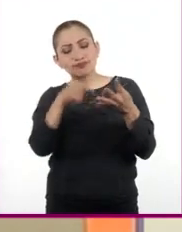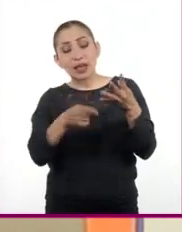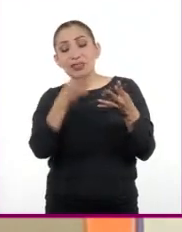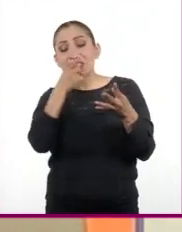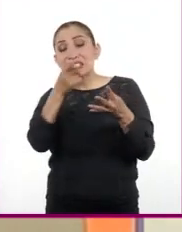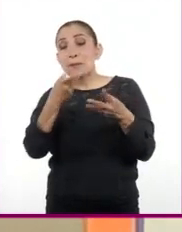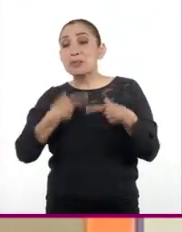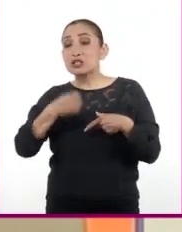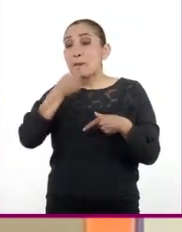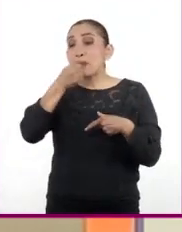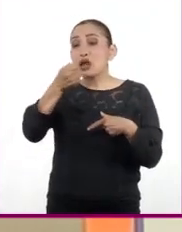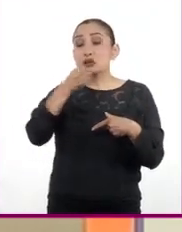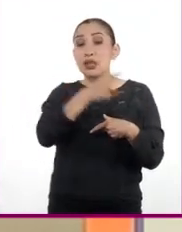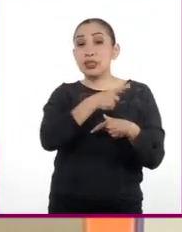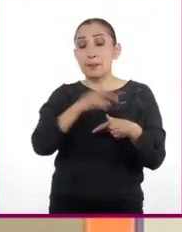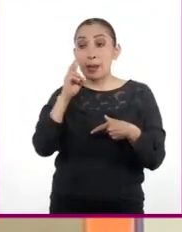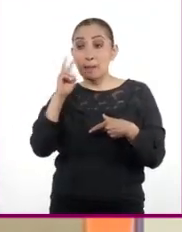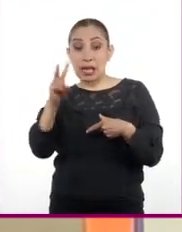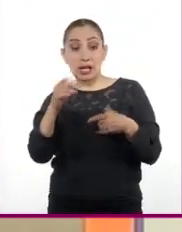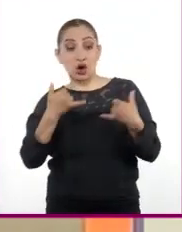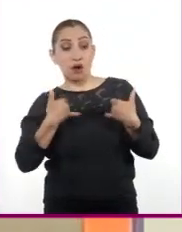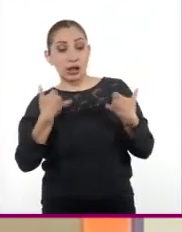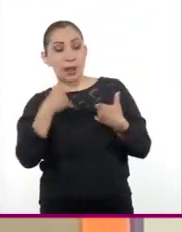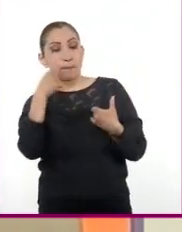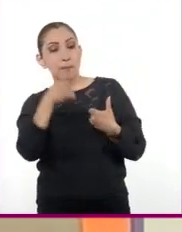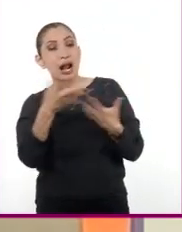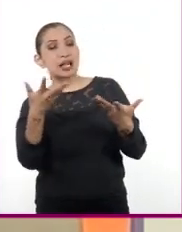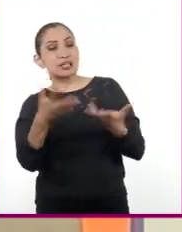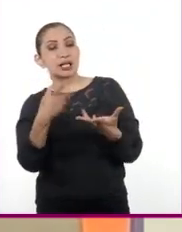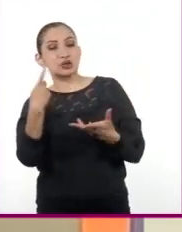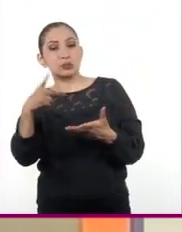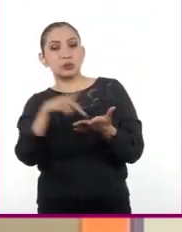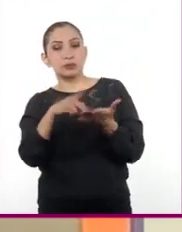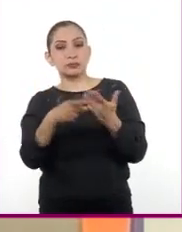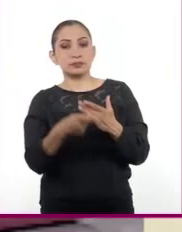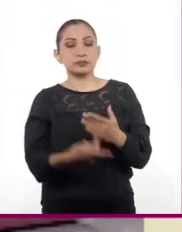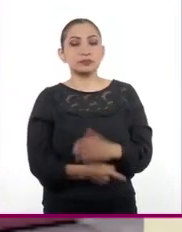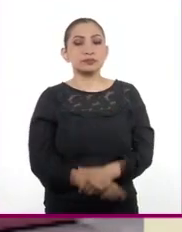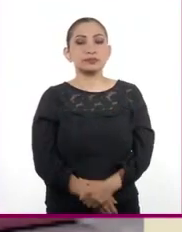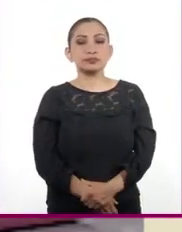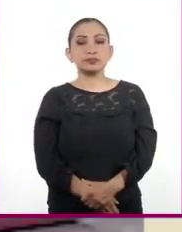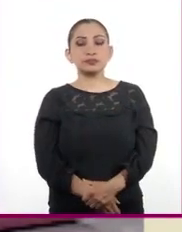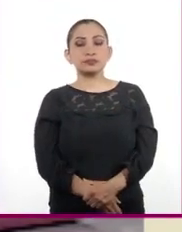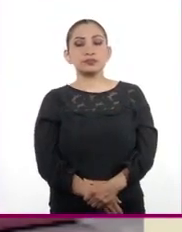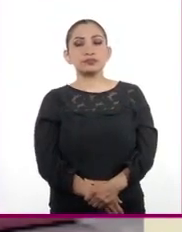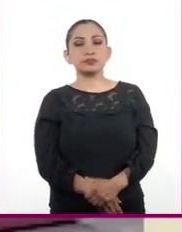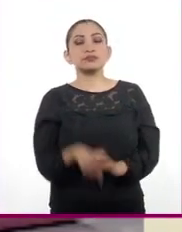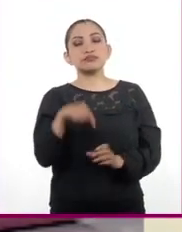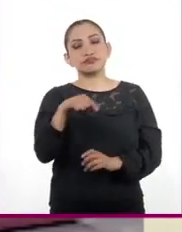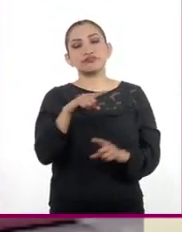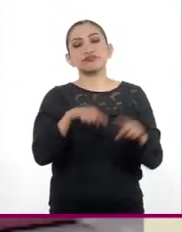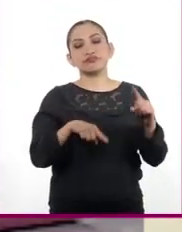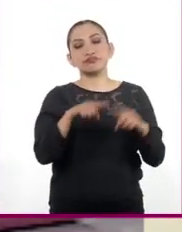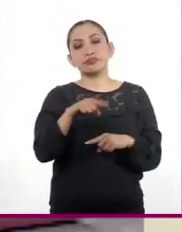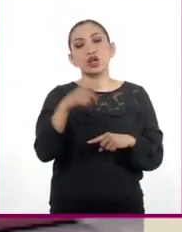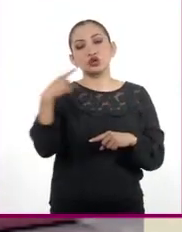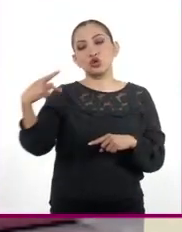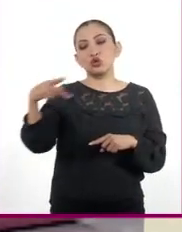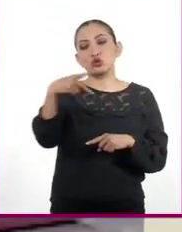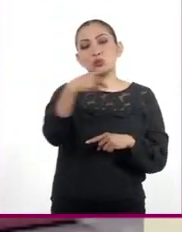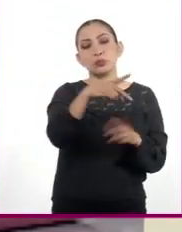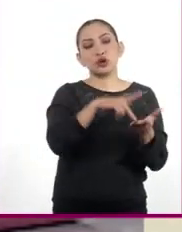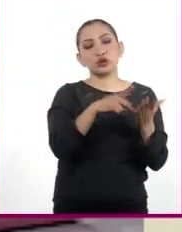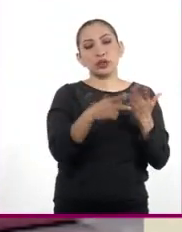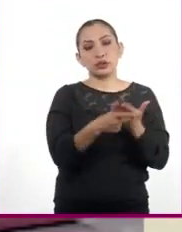los periodistas tienen que tomar en cuenta los jóvenes para realizar sus proyectos? Bueno, aquí va a depender mucho de los proyectos,